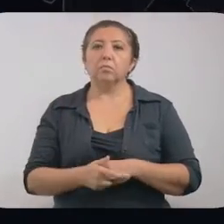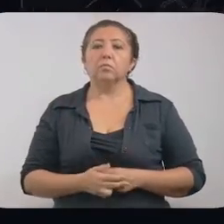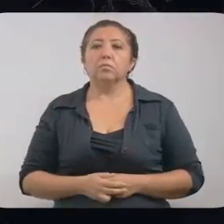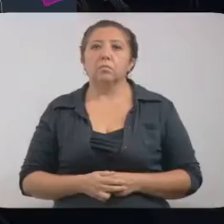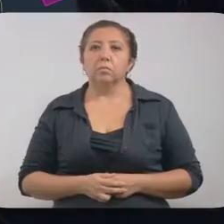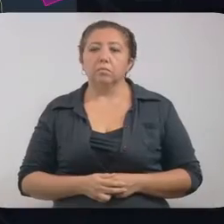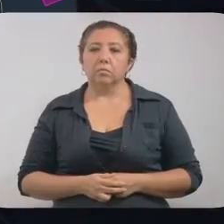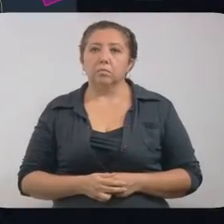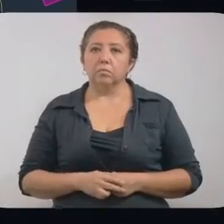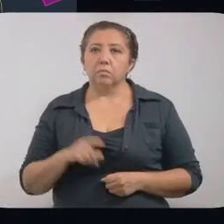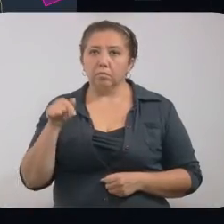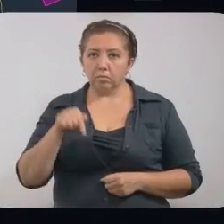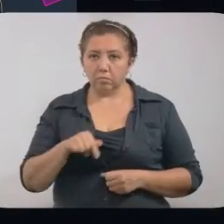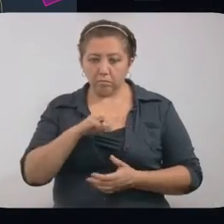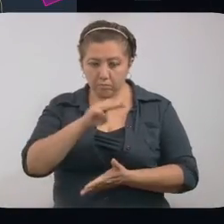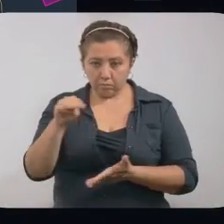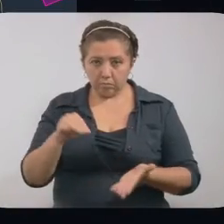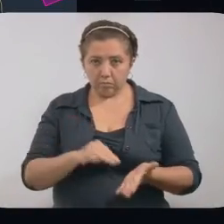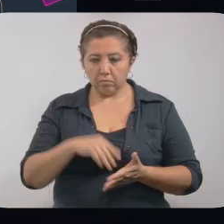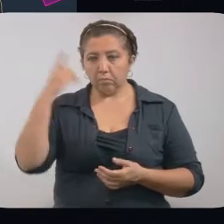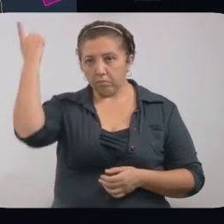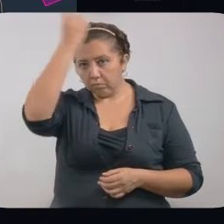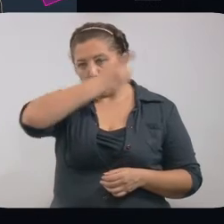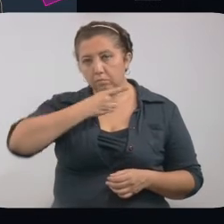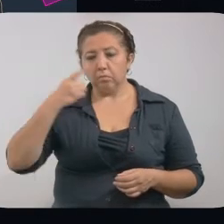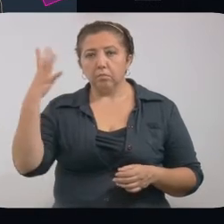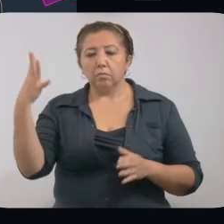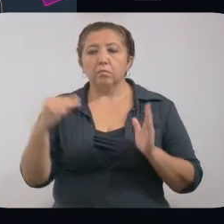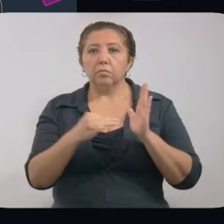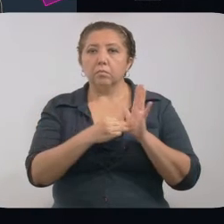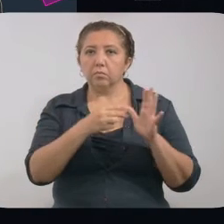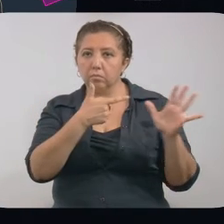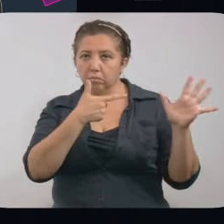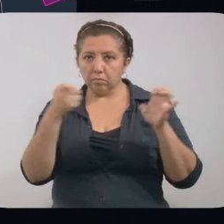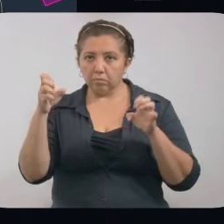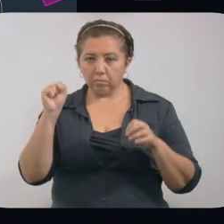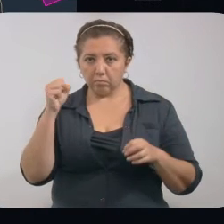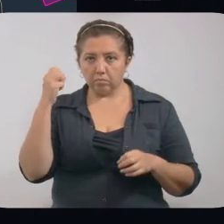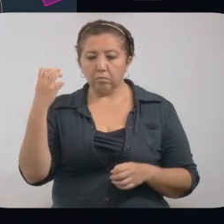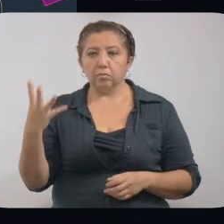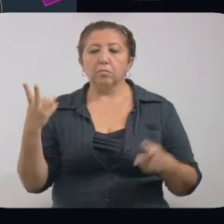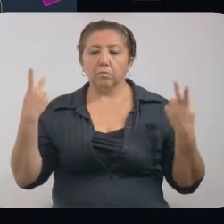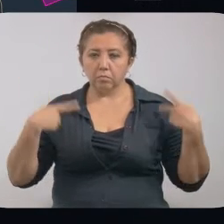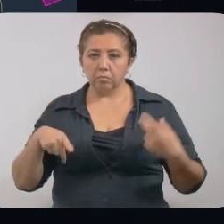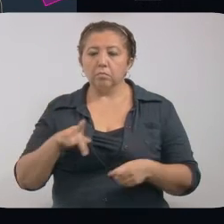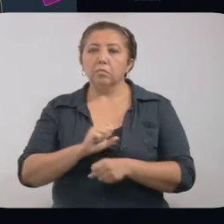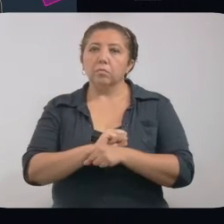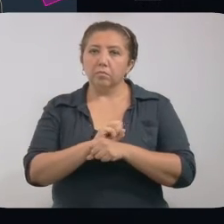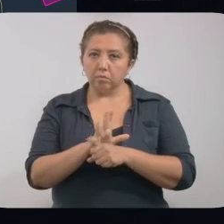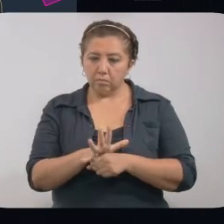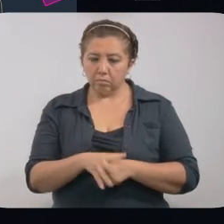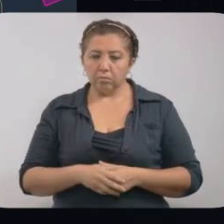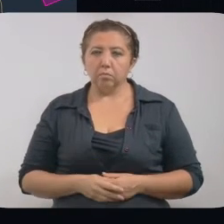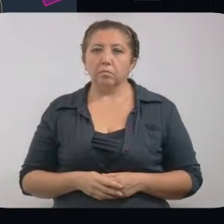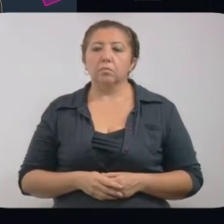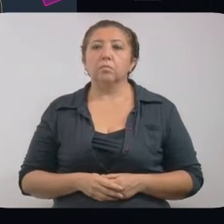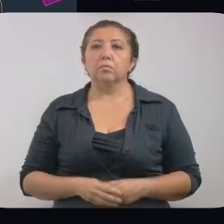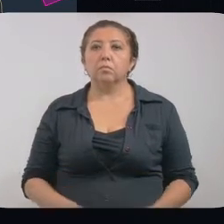u otro estado. Específicamente en Mérida, se han diagnosticado 4.764 personas contagiadas de